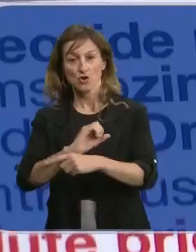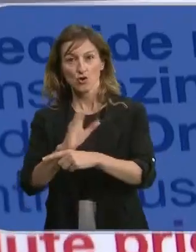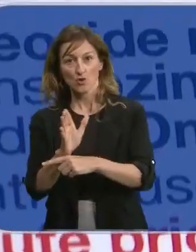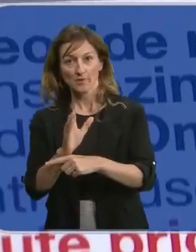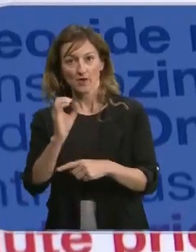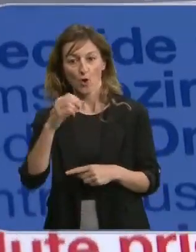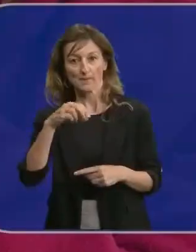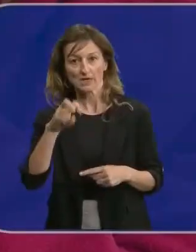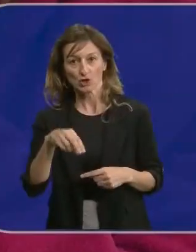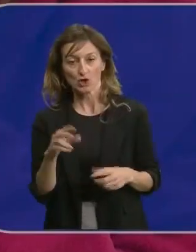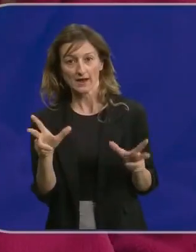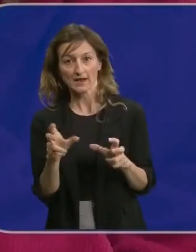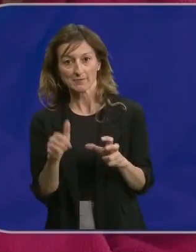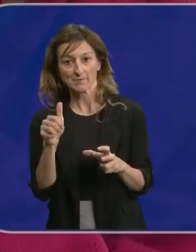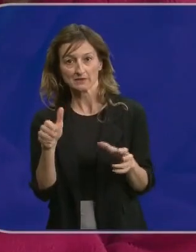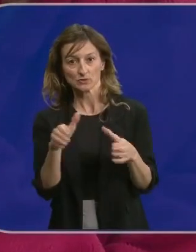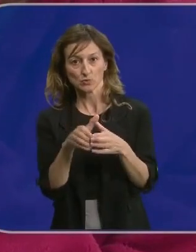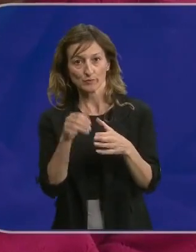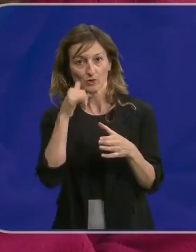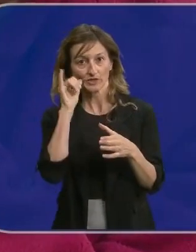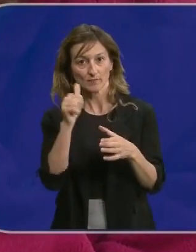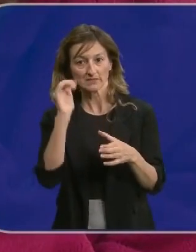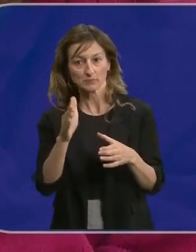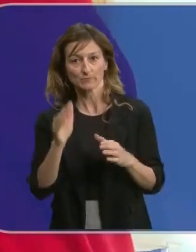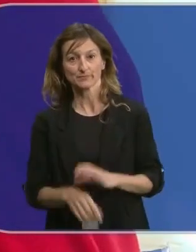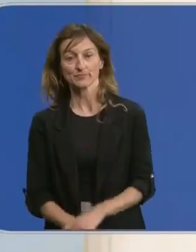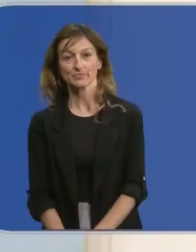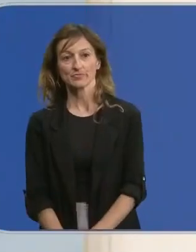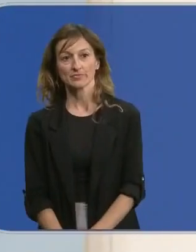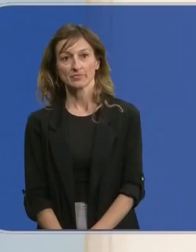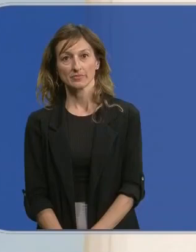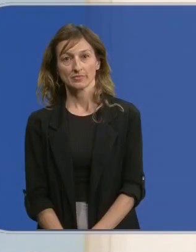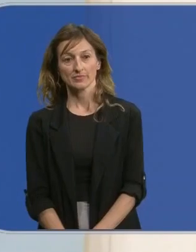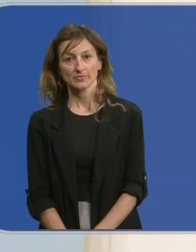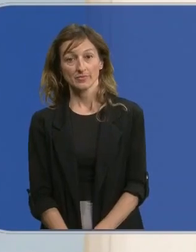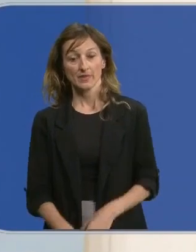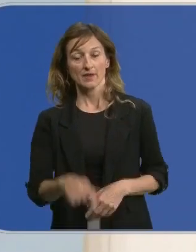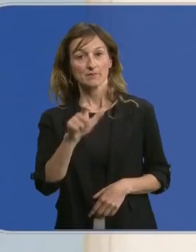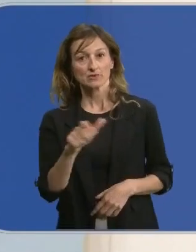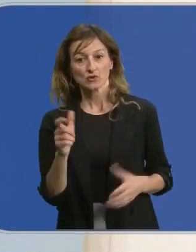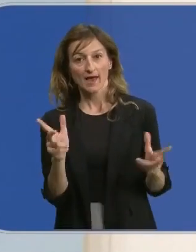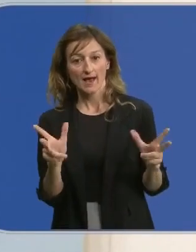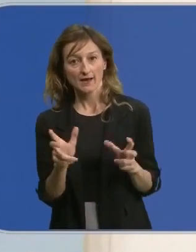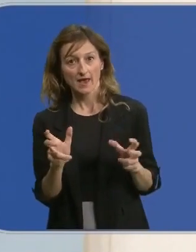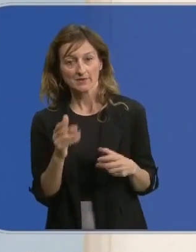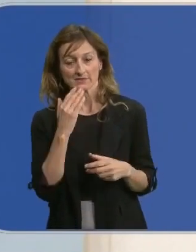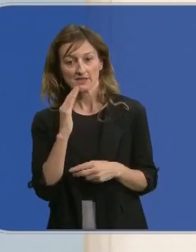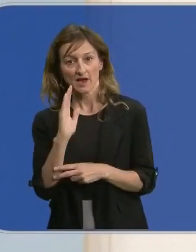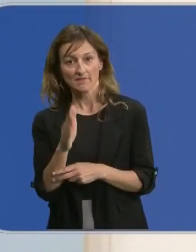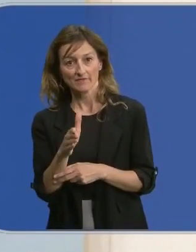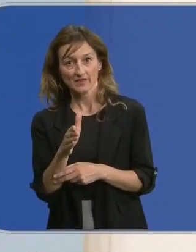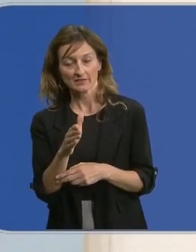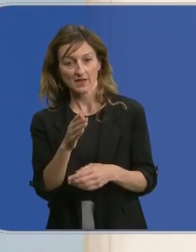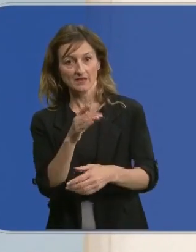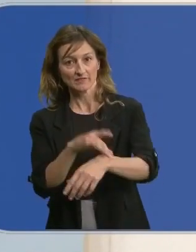variante de omicron tien más gravedad en pacientes de grupos de riesgo son casos que son graves cuando afectan a pacientes